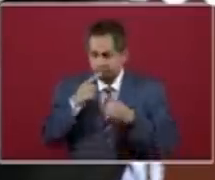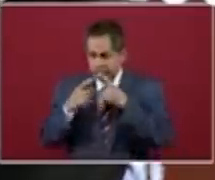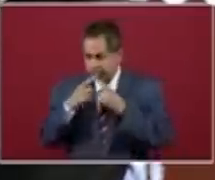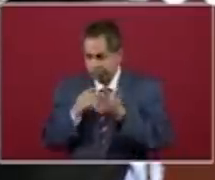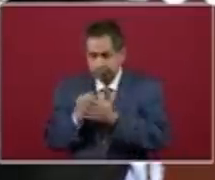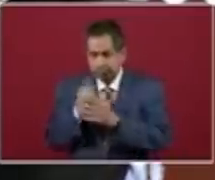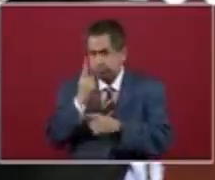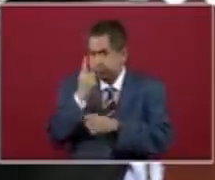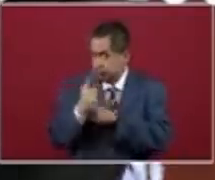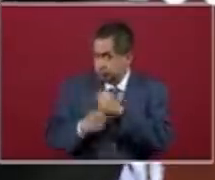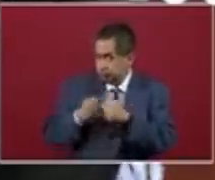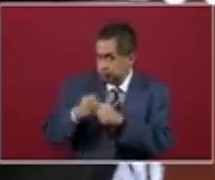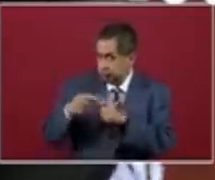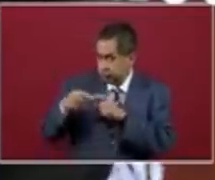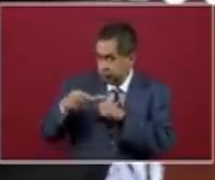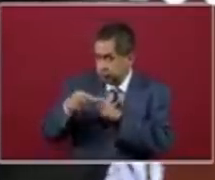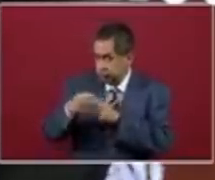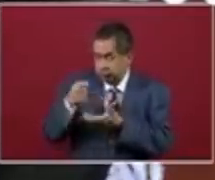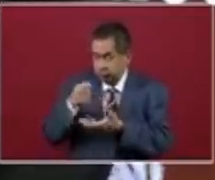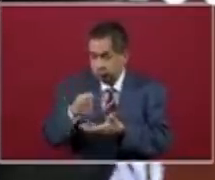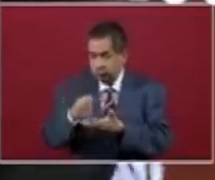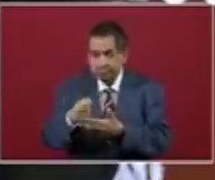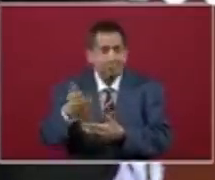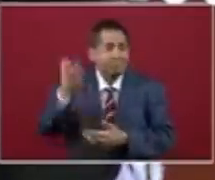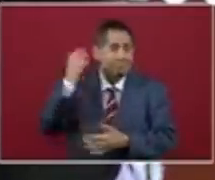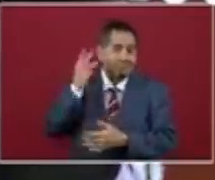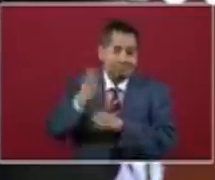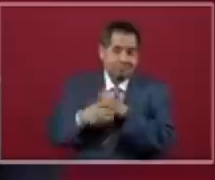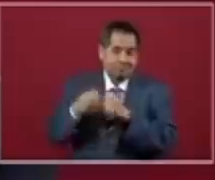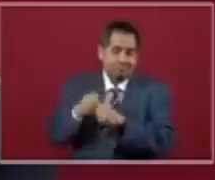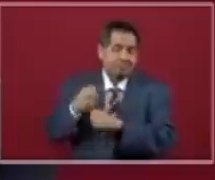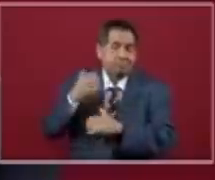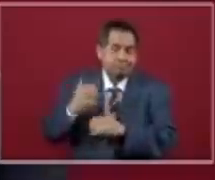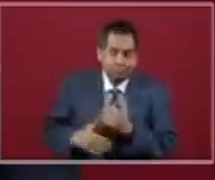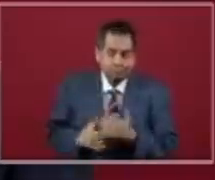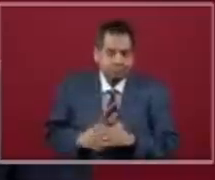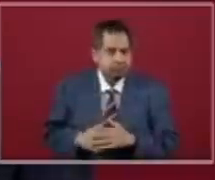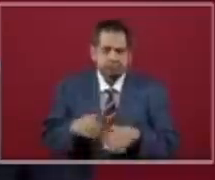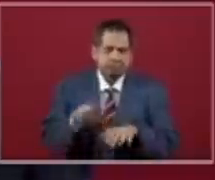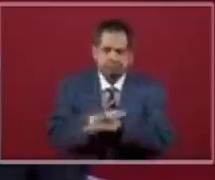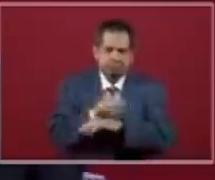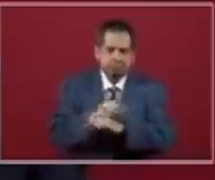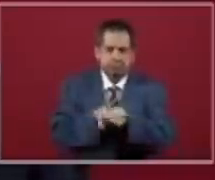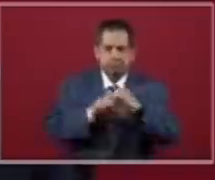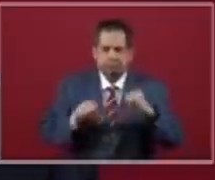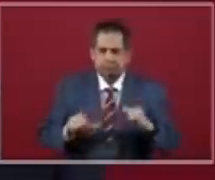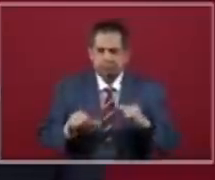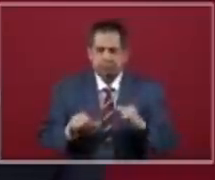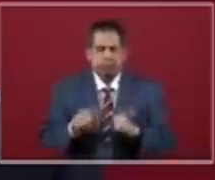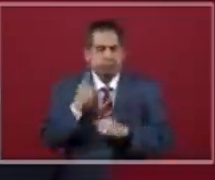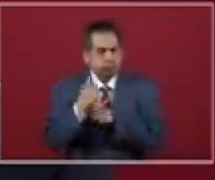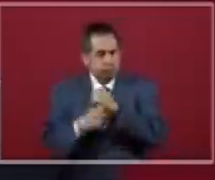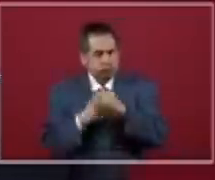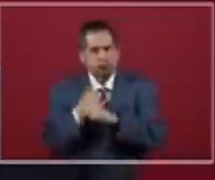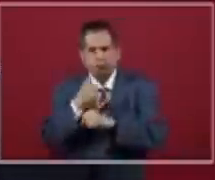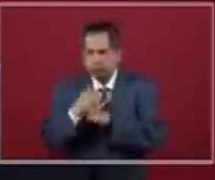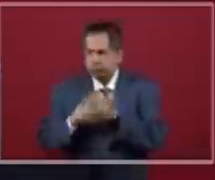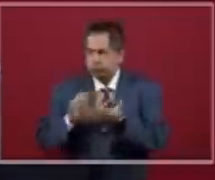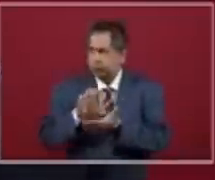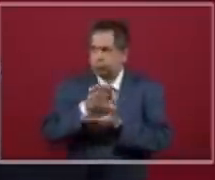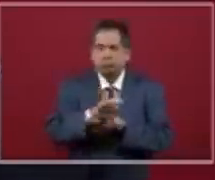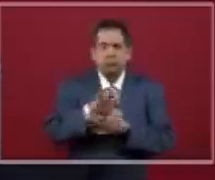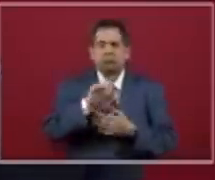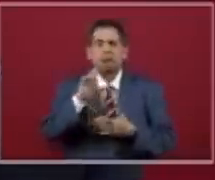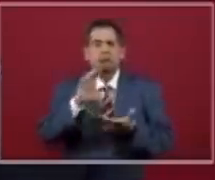un año, ya hace 3 años. Lo vamos a sustituir por recursos anuales. En vez de un